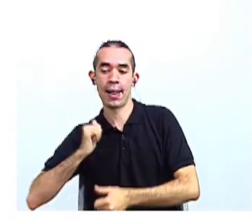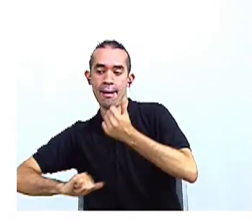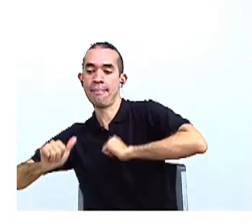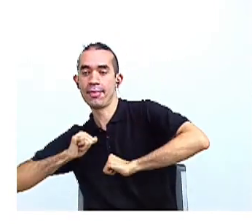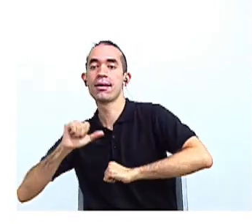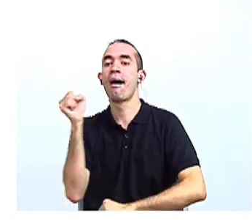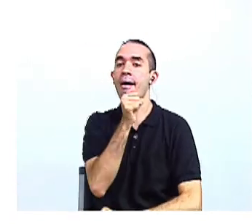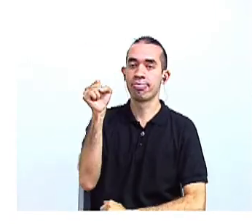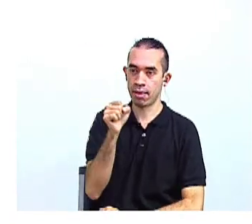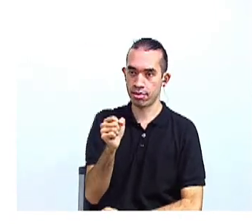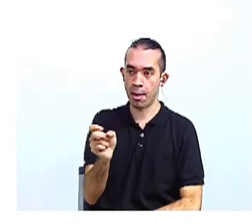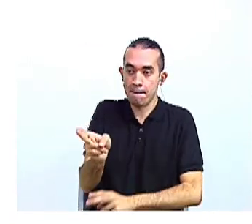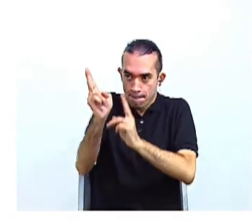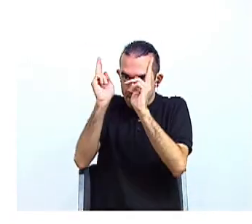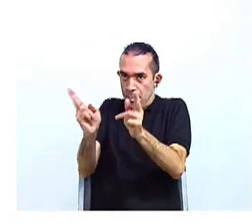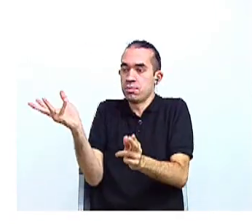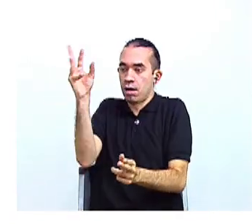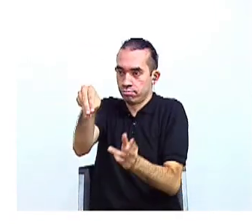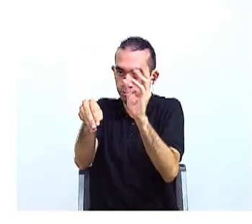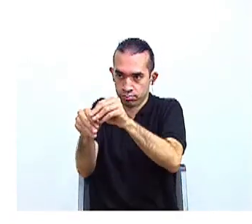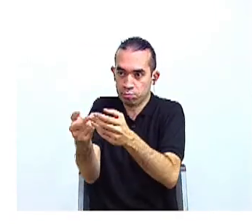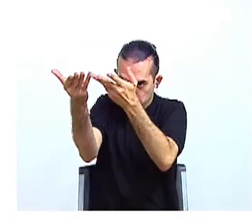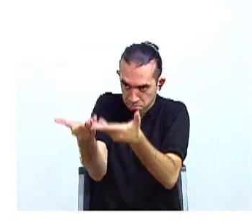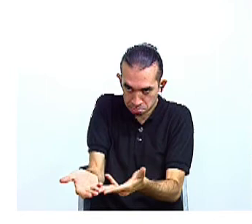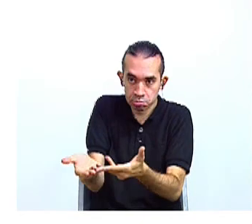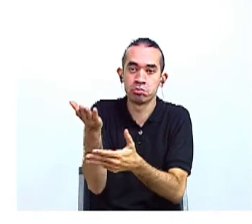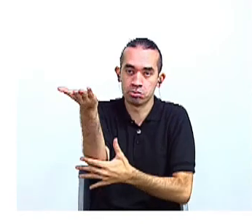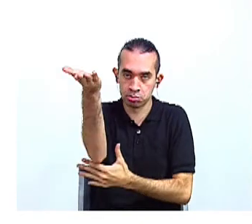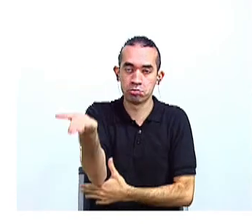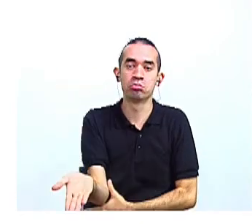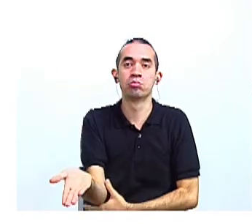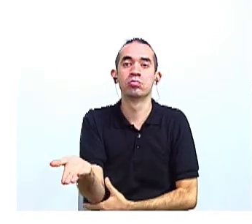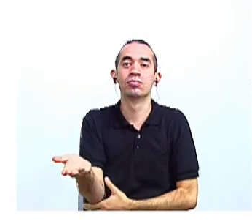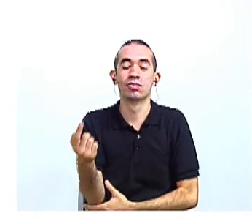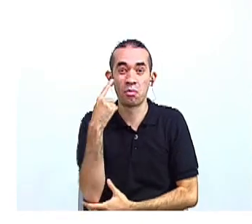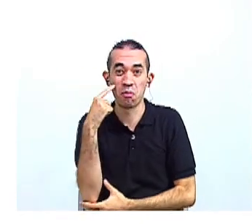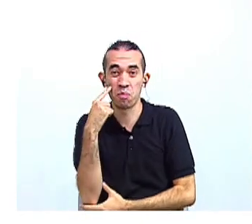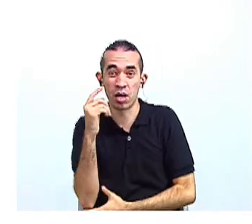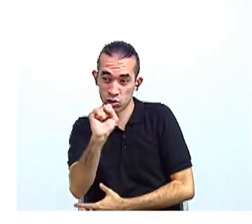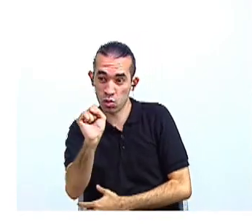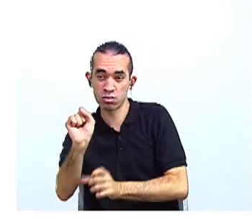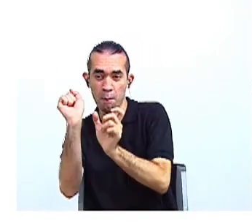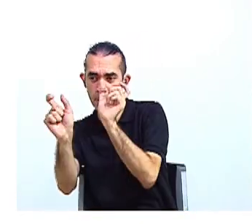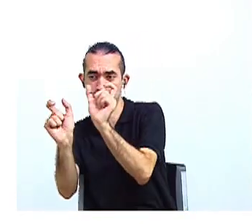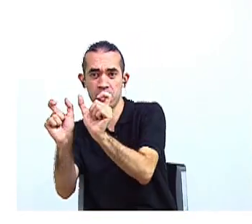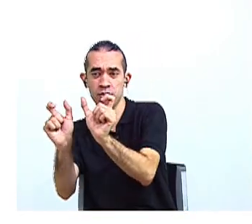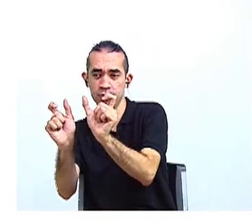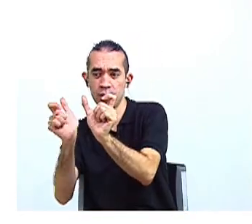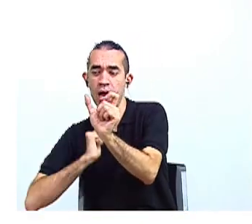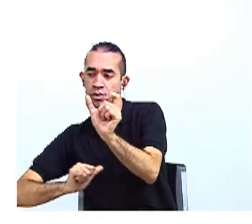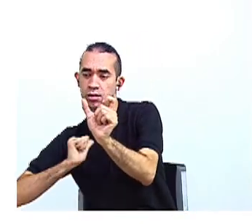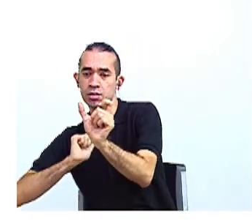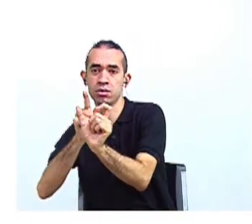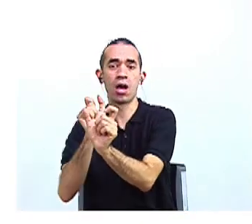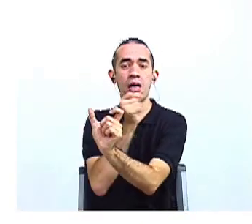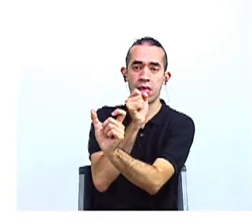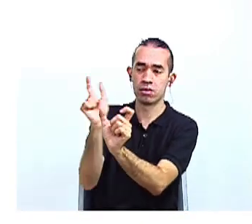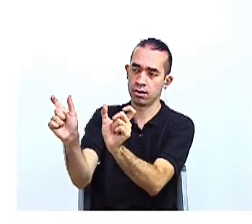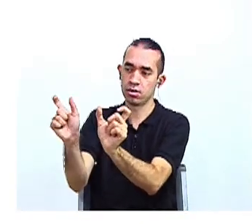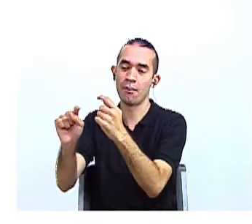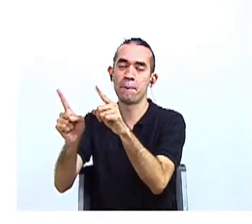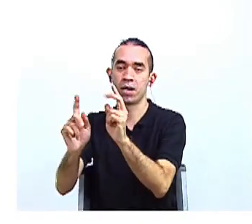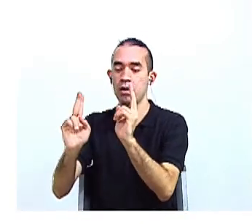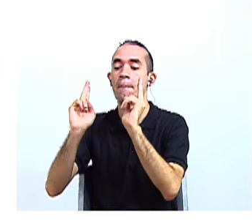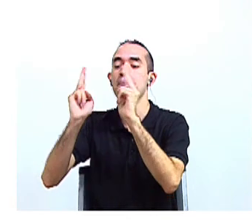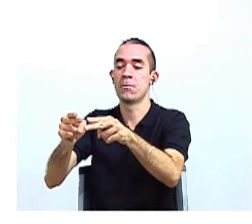cantante refiriéndose a una misma persona. En este caso, aunque el sujeto tiene dos elementos, se están